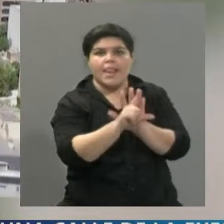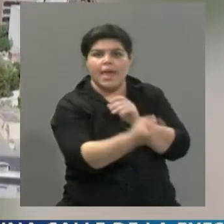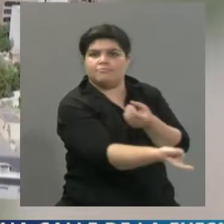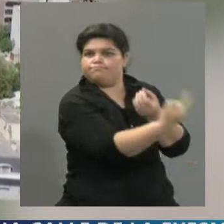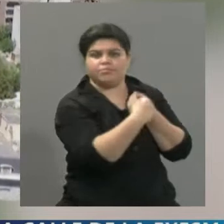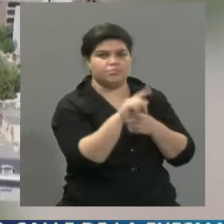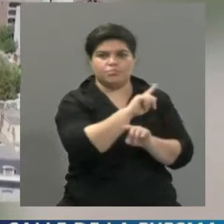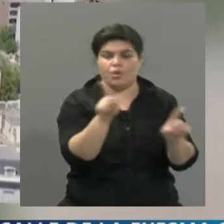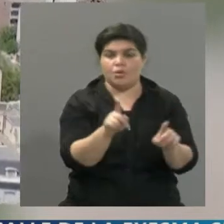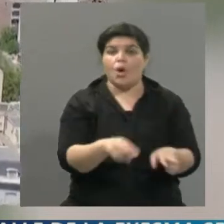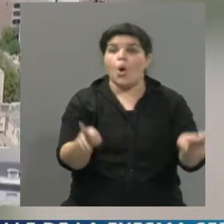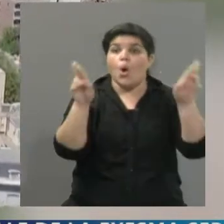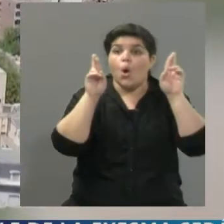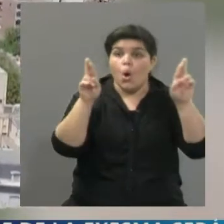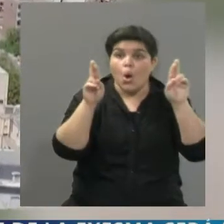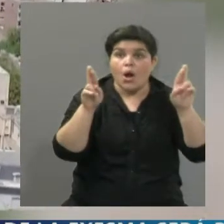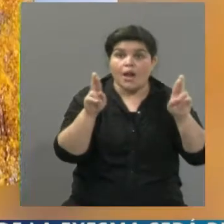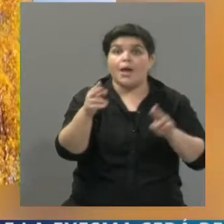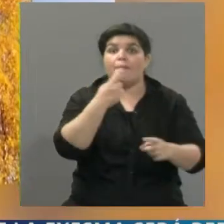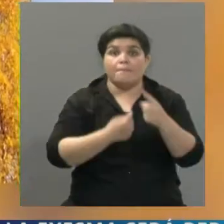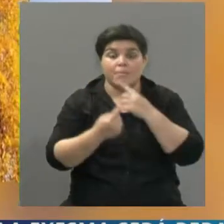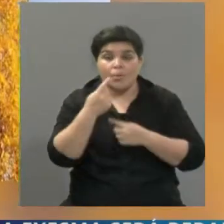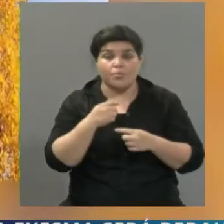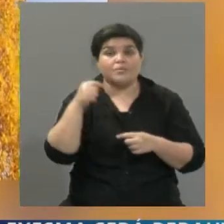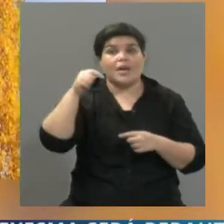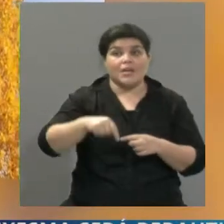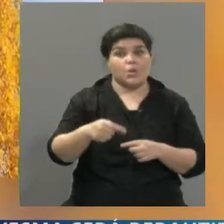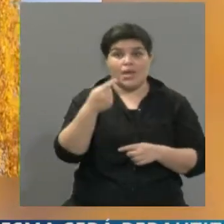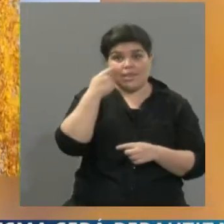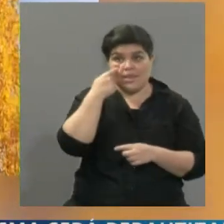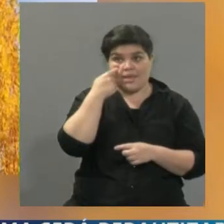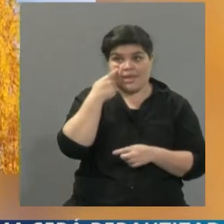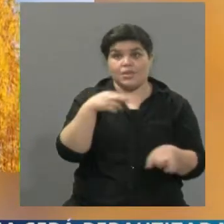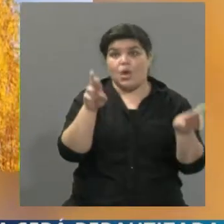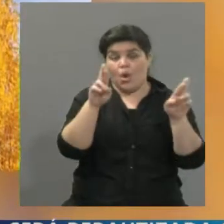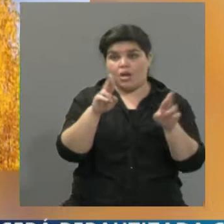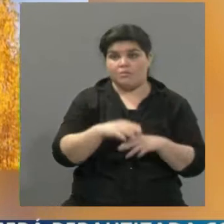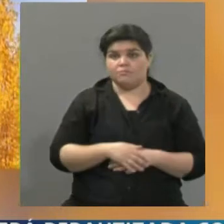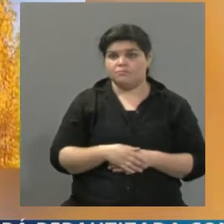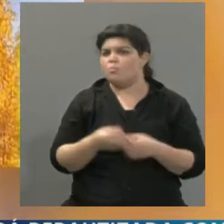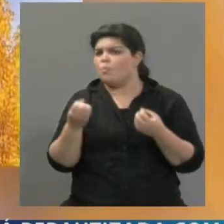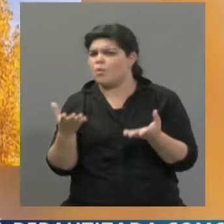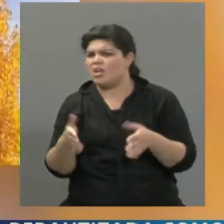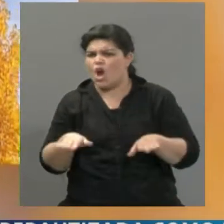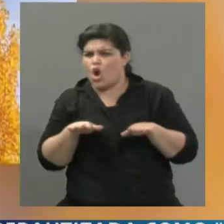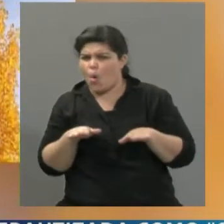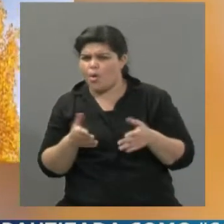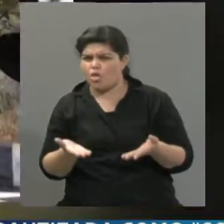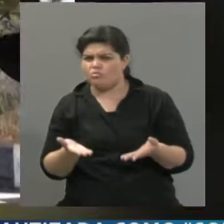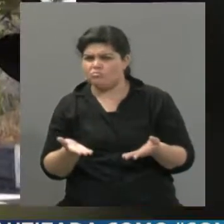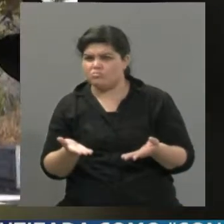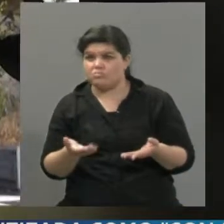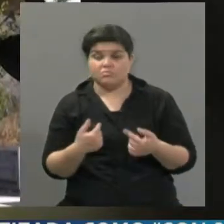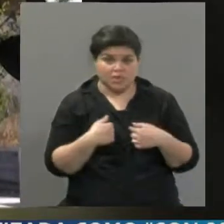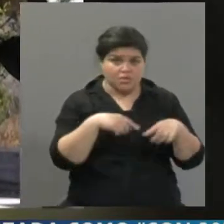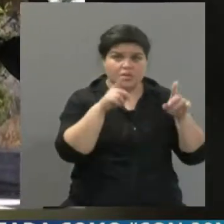reportaje lo esté escuchando algún intendente. ¿Y por qué? ¿Por comodidad? Para ver si se ponen... Incluso yo hablo